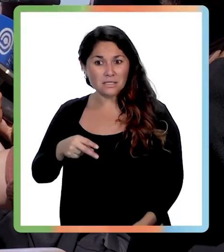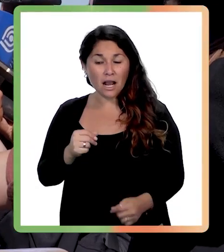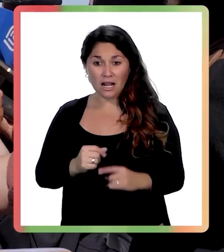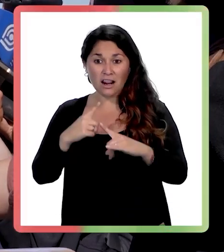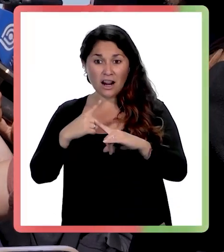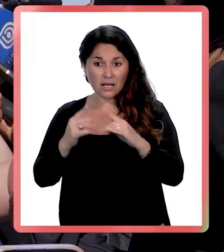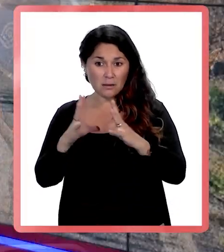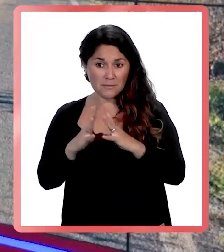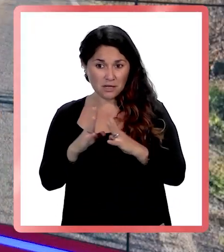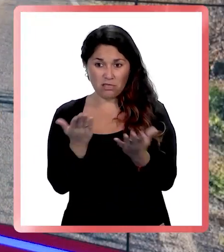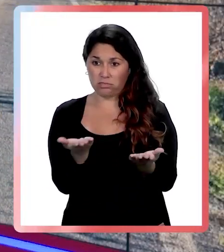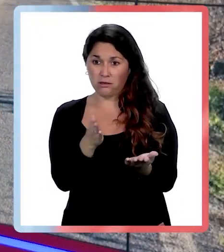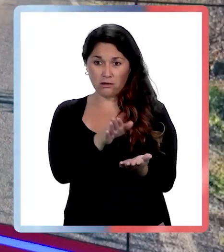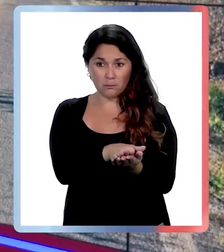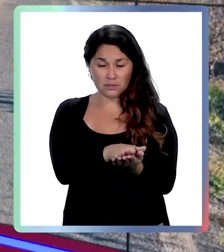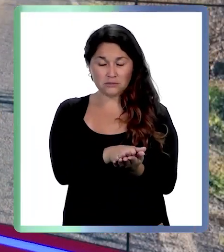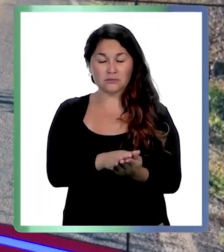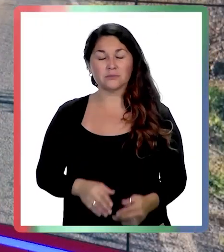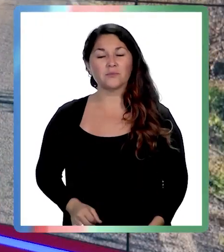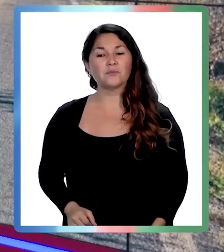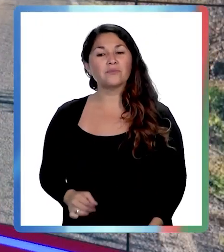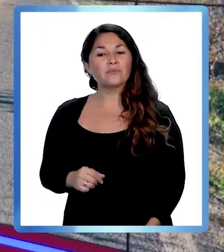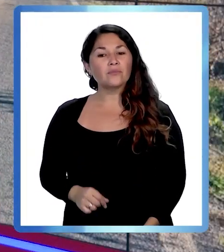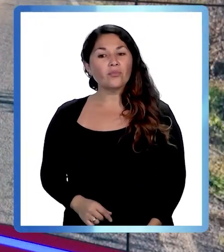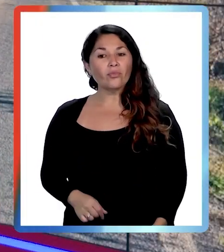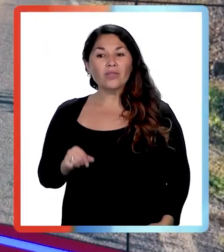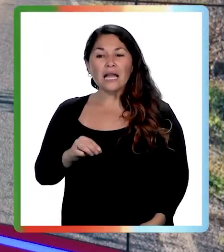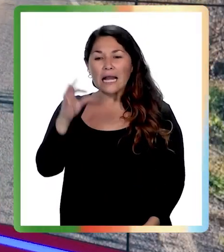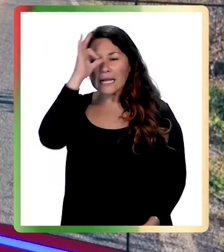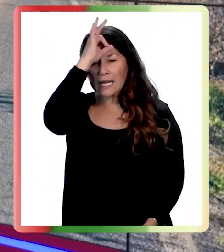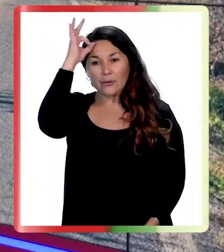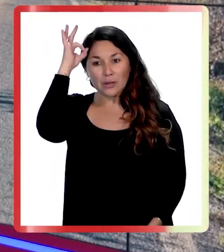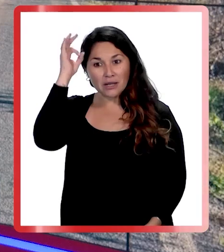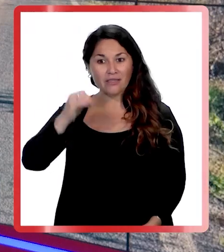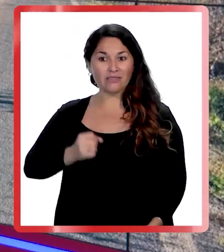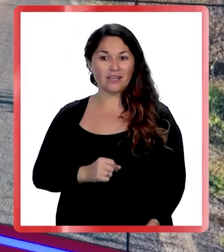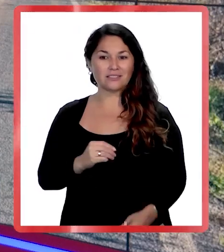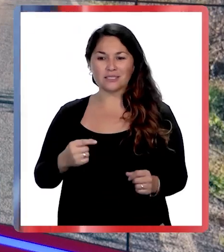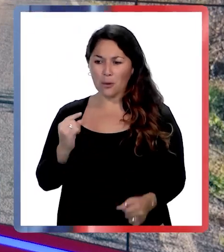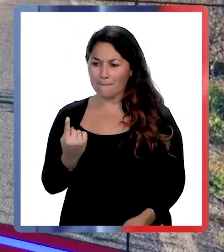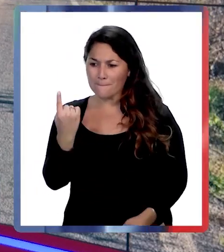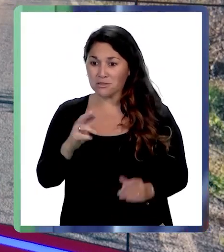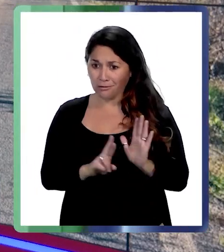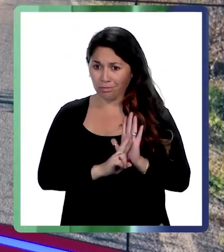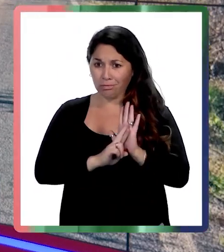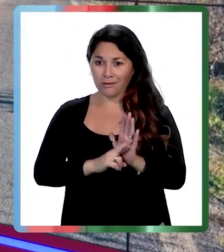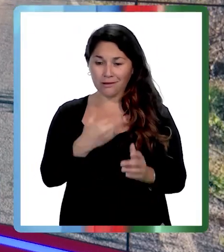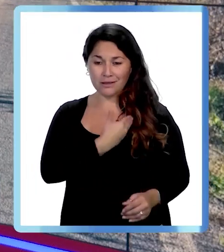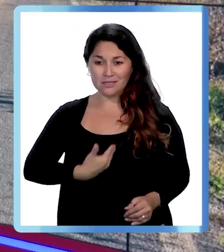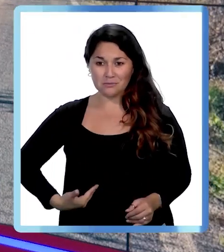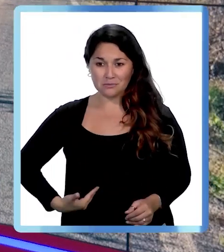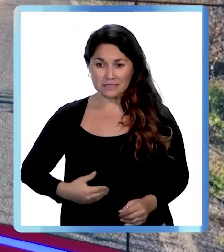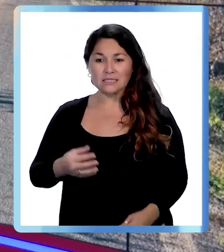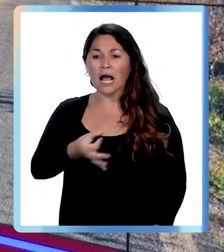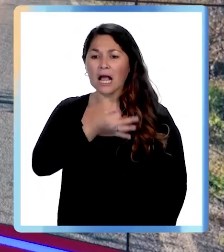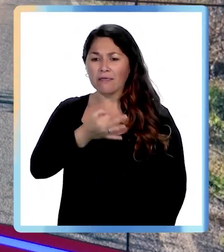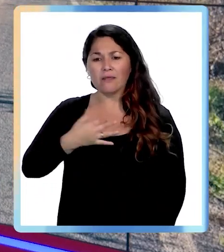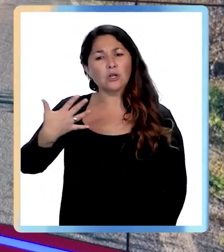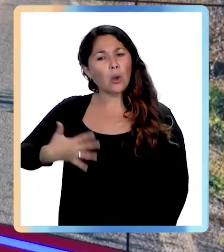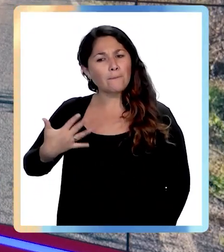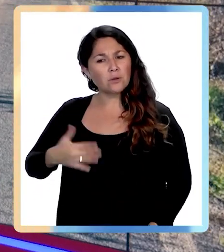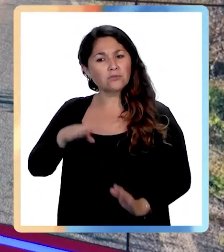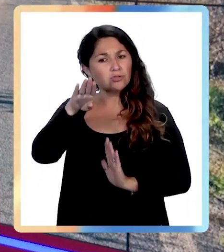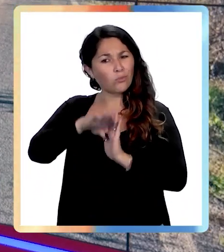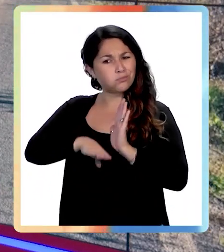del exteniente Ojeda. El delegado presidencial de la región de la Araucanía destacó una importante tendencia a la baja en hechos de